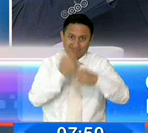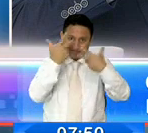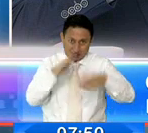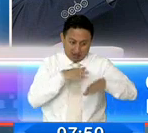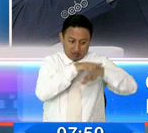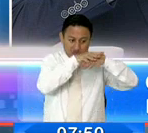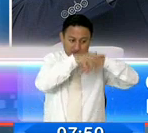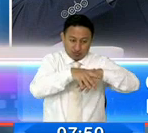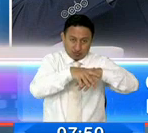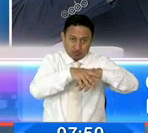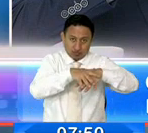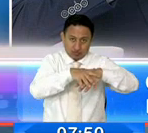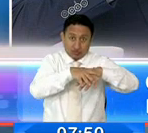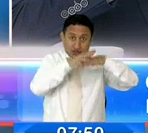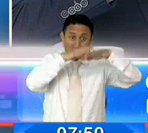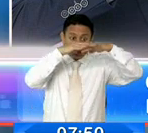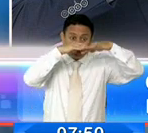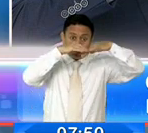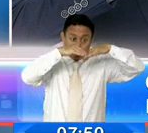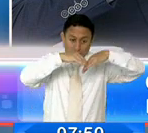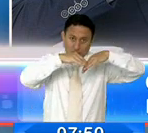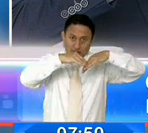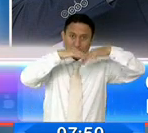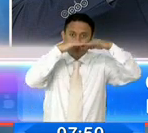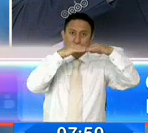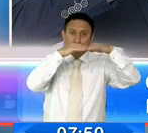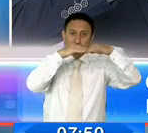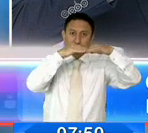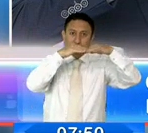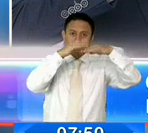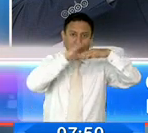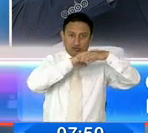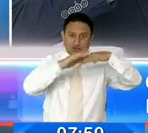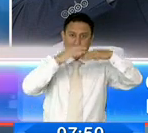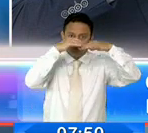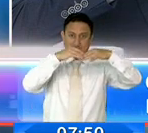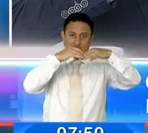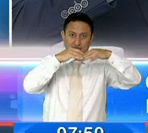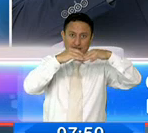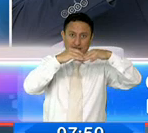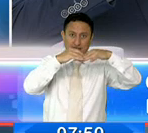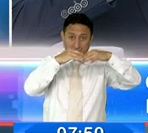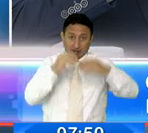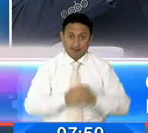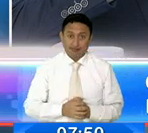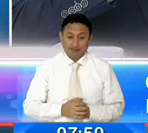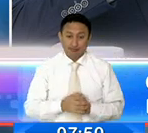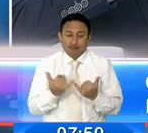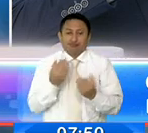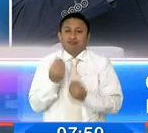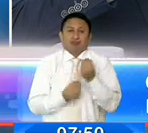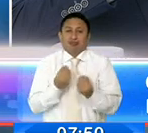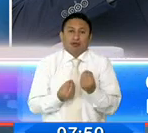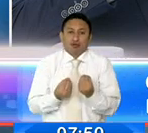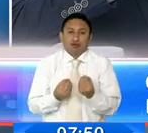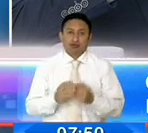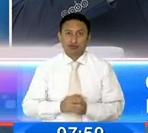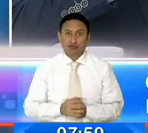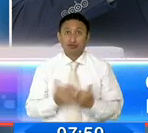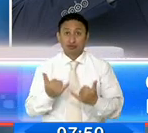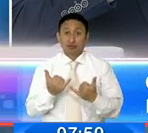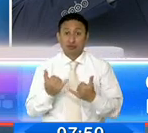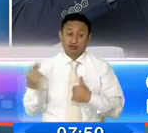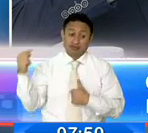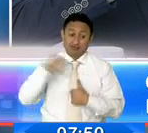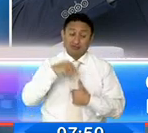ya se detenga el proceso erosivo. Y entonces ahora lo que hay que hacer es las medidas que